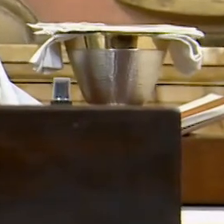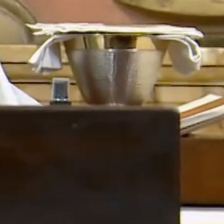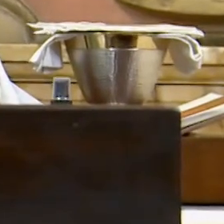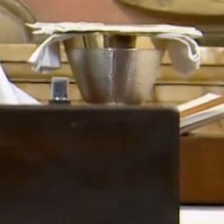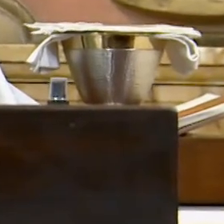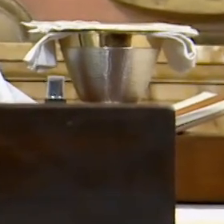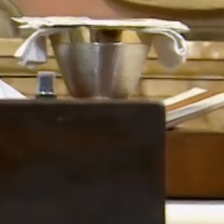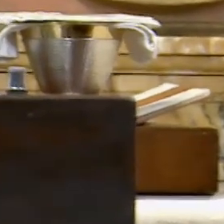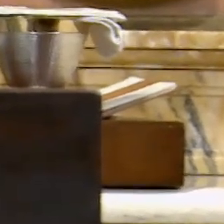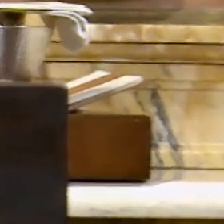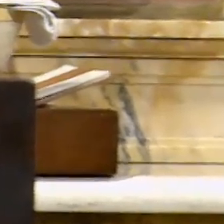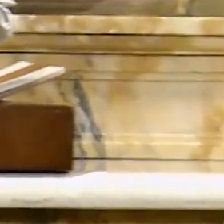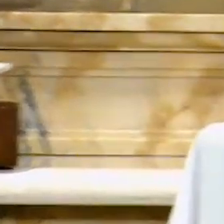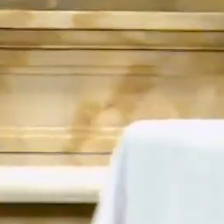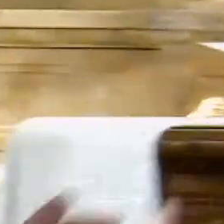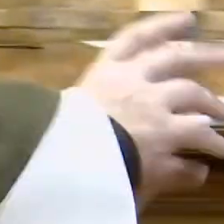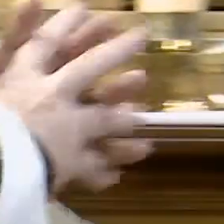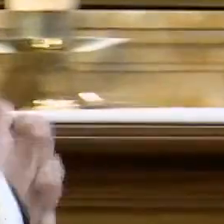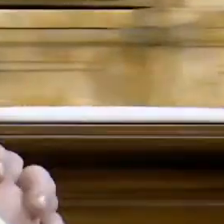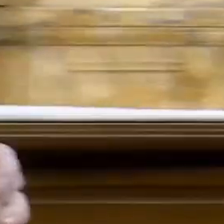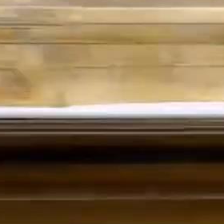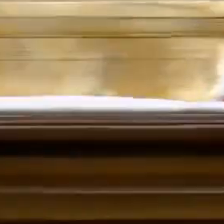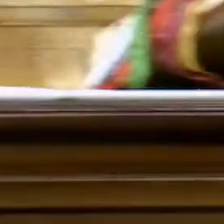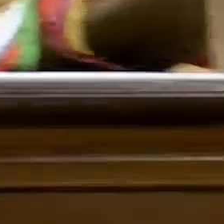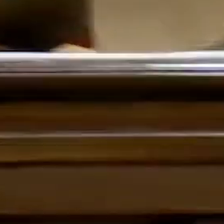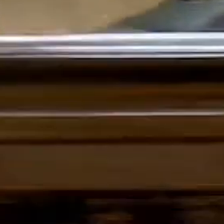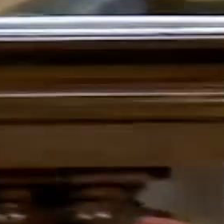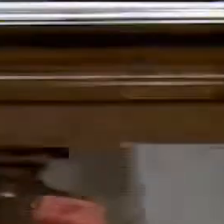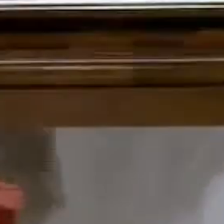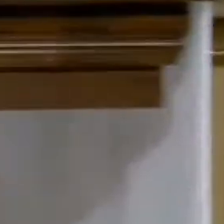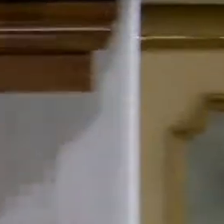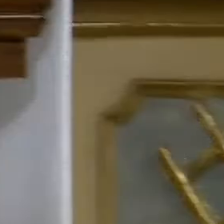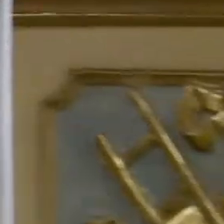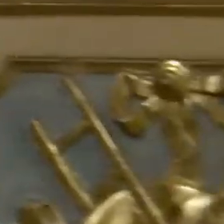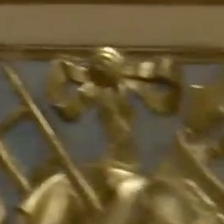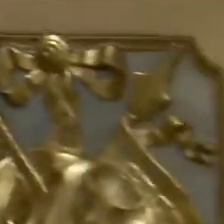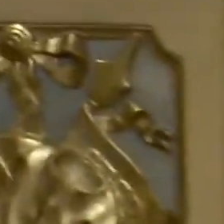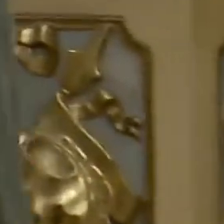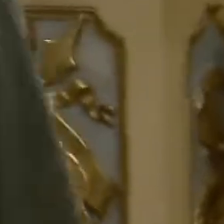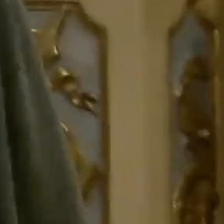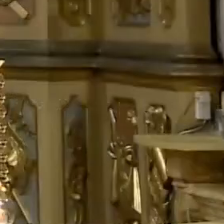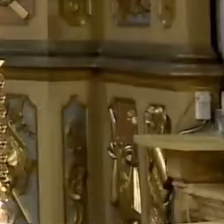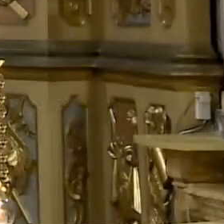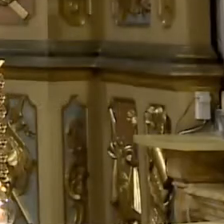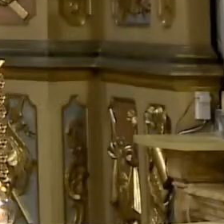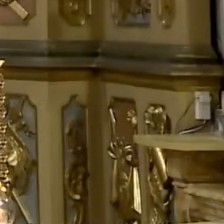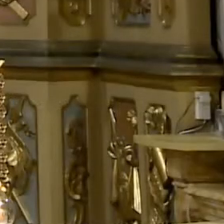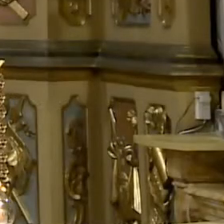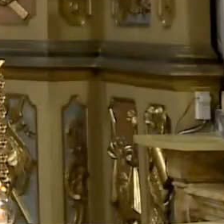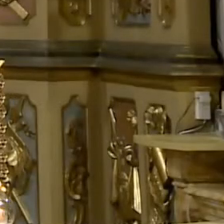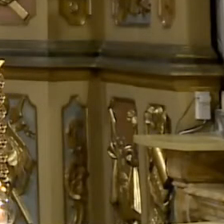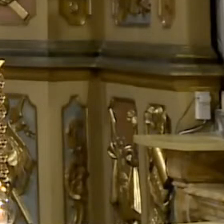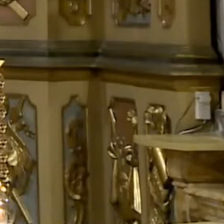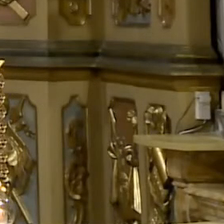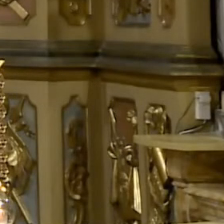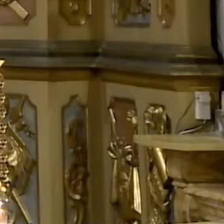Desde la capilla de Nuestra Señora de los Dolores, en la Catedral Metropolitana de Buenos Aires, compartimos la